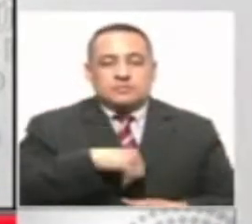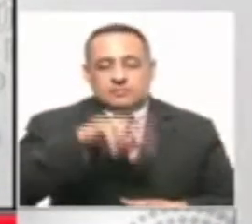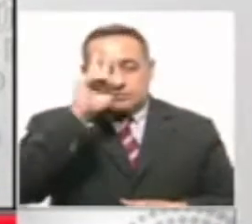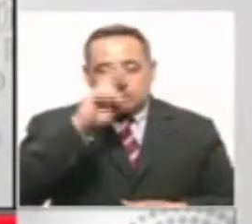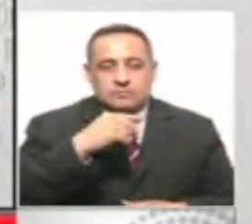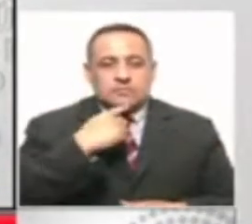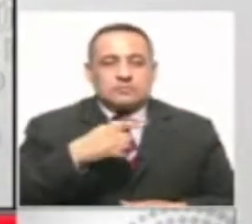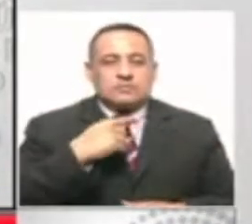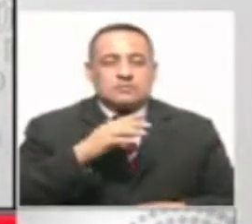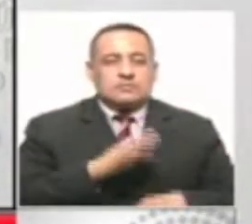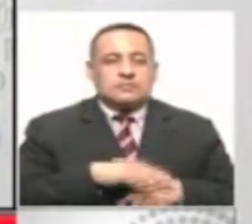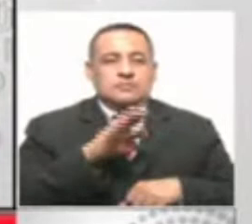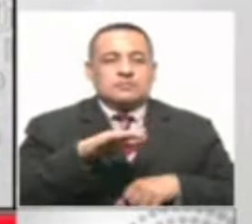es culpable del incremento.